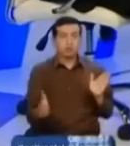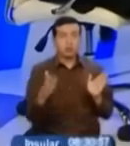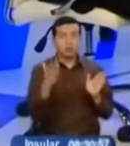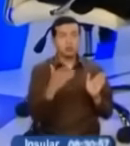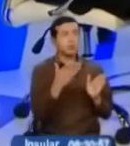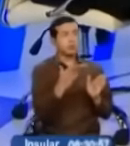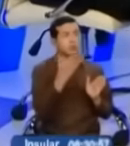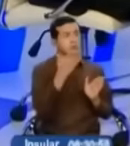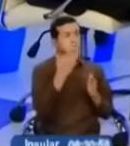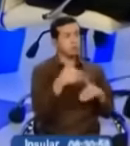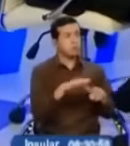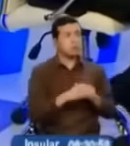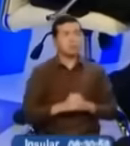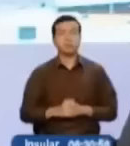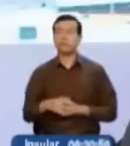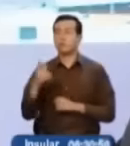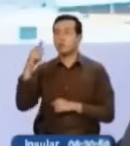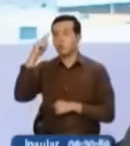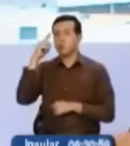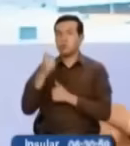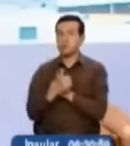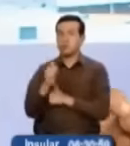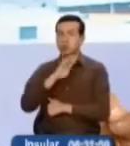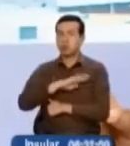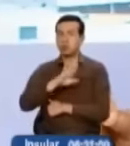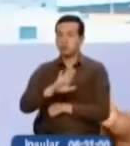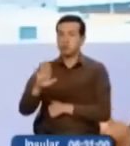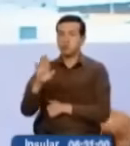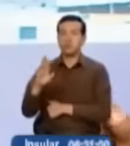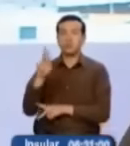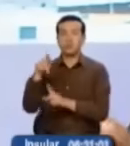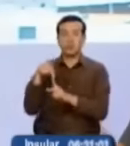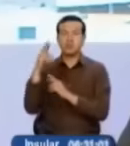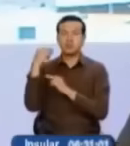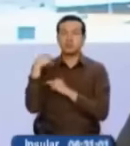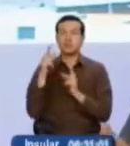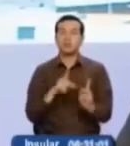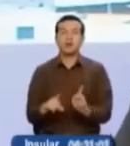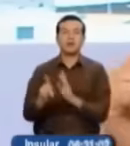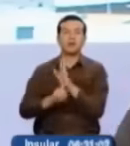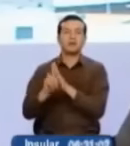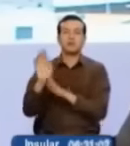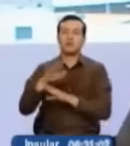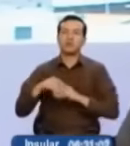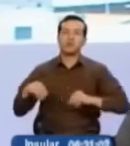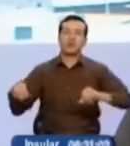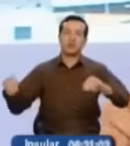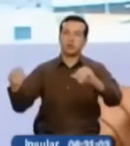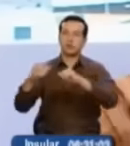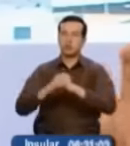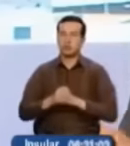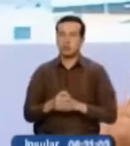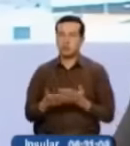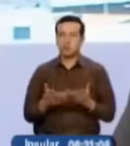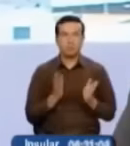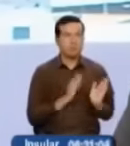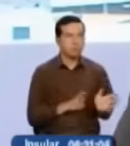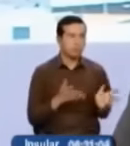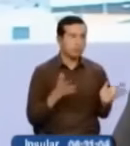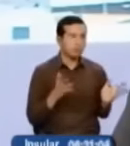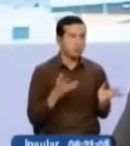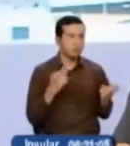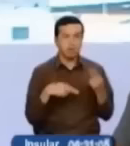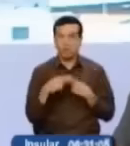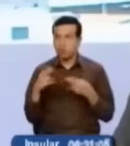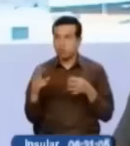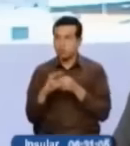Giovanni Cardoso, contigo termino. Los gobiernos autónomos descentralizados tienen como responsabilidad planificar el desarrollo de sus localidades. Sí, pero no lo atan con la economía popular y